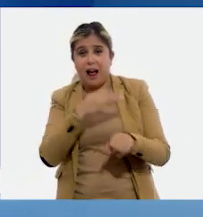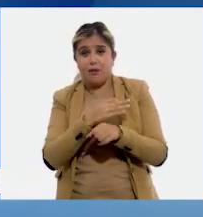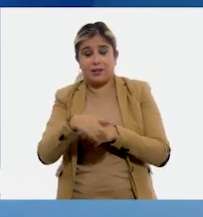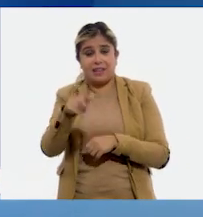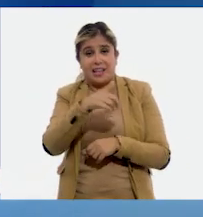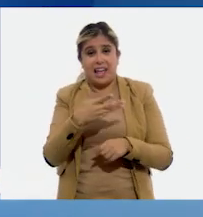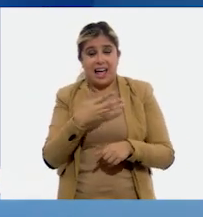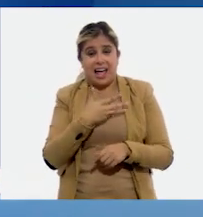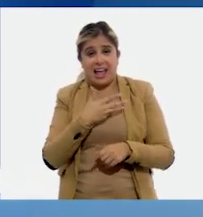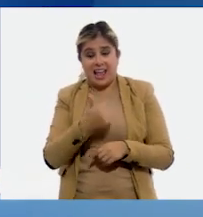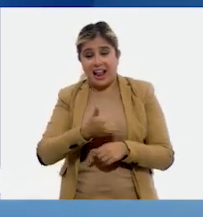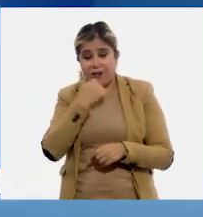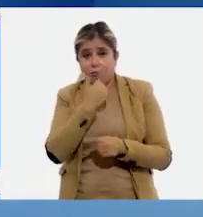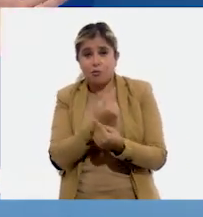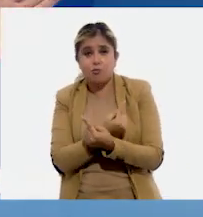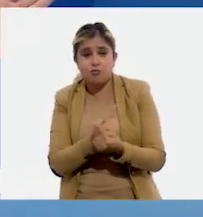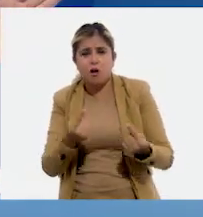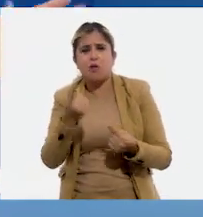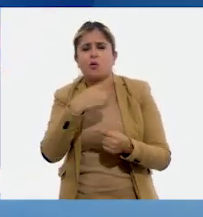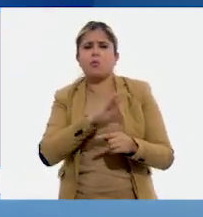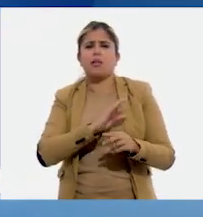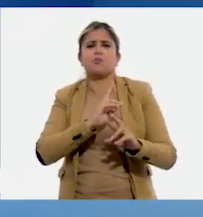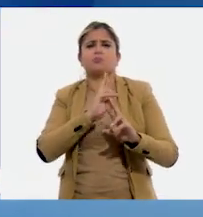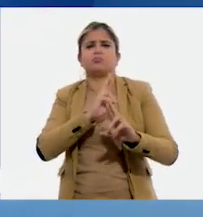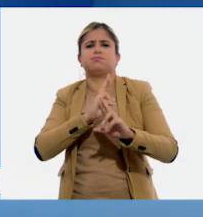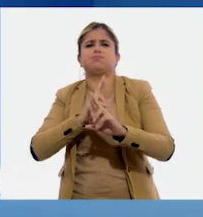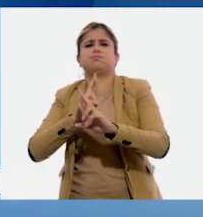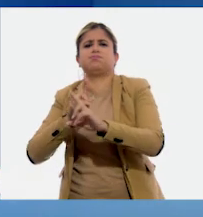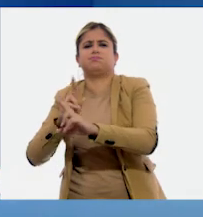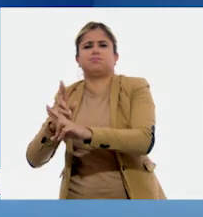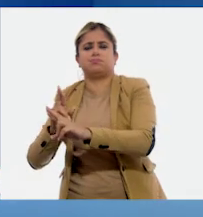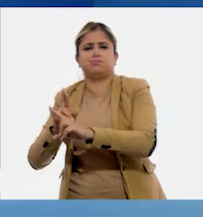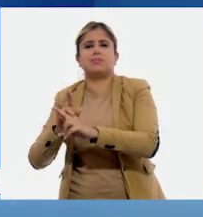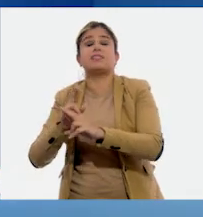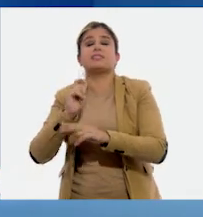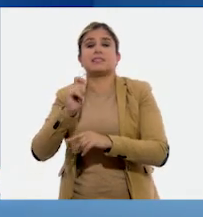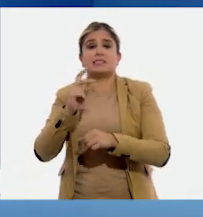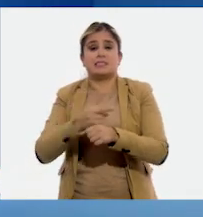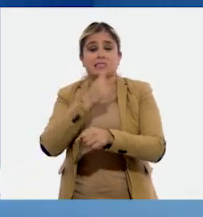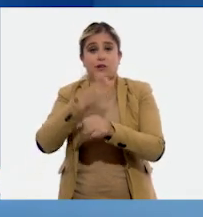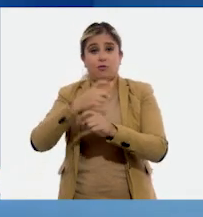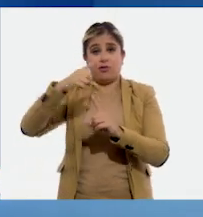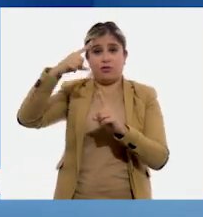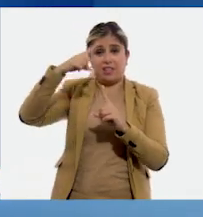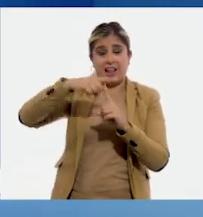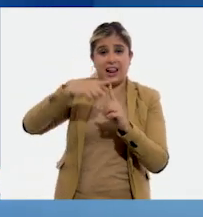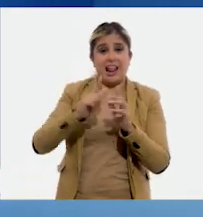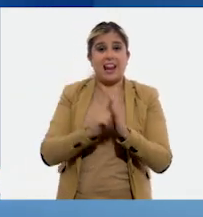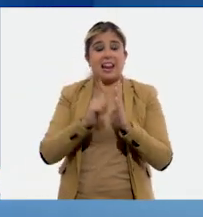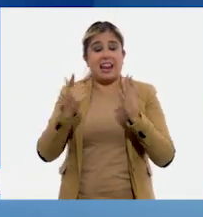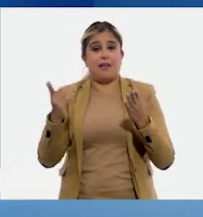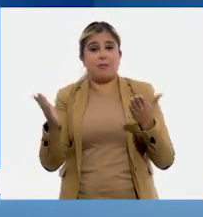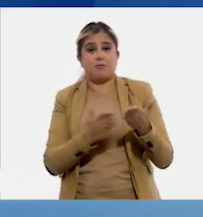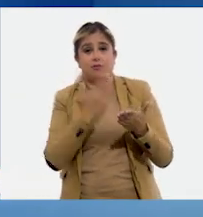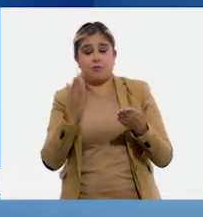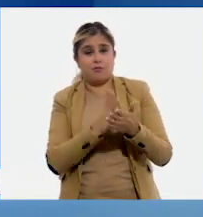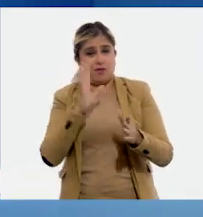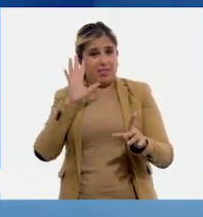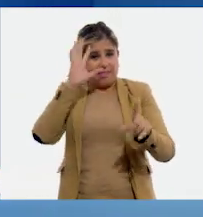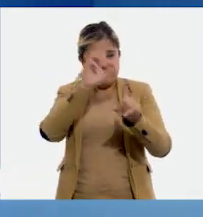vivimos los alumnos, podrán resolver la segunda consigna del libro de